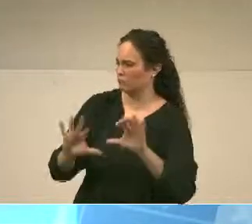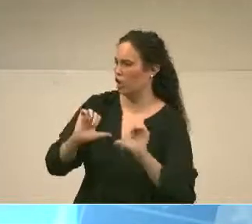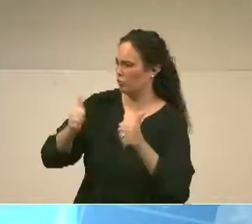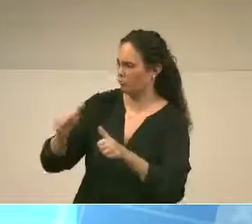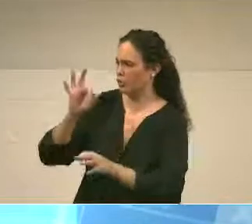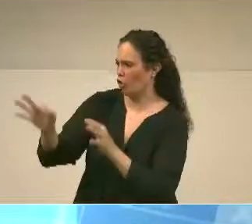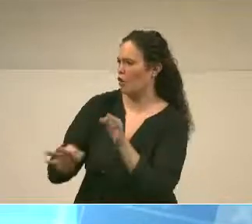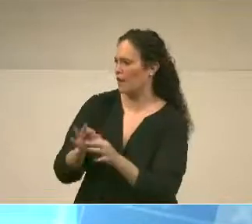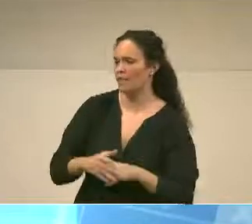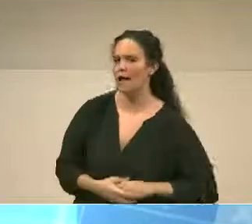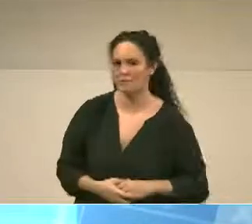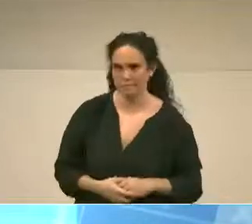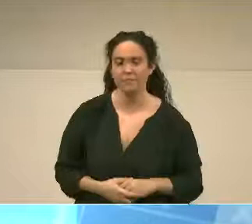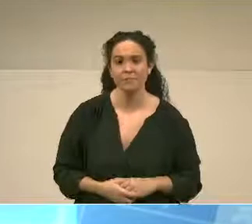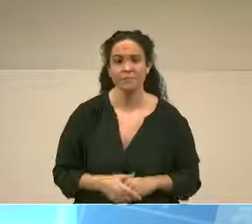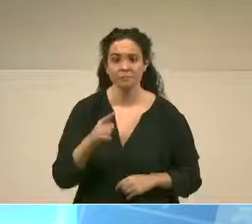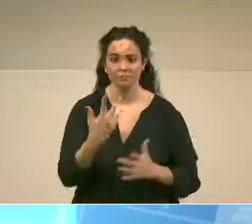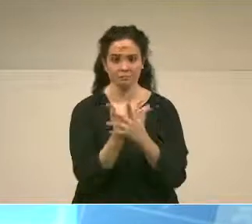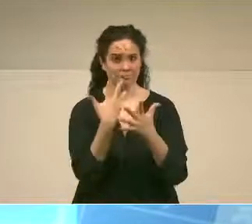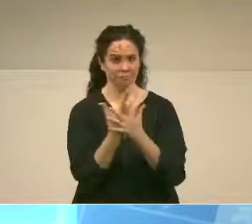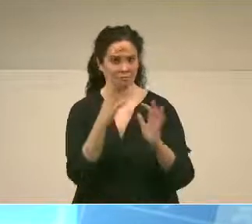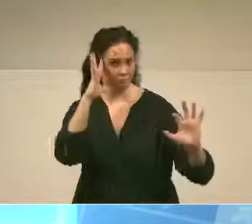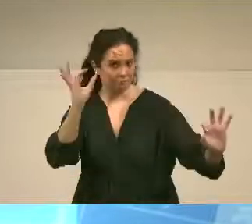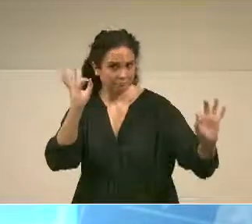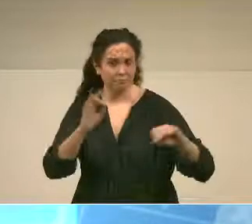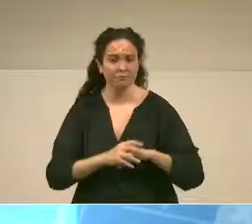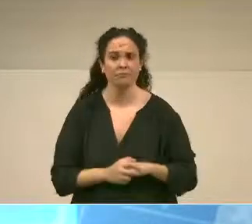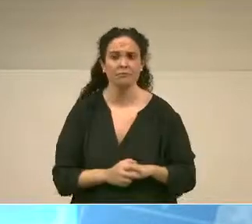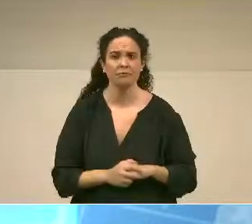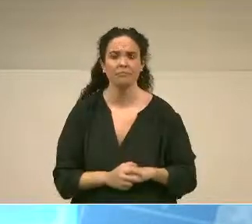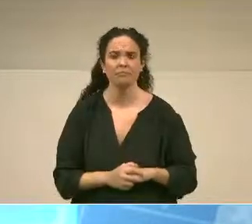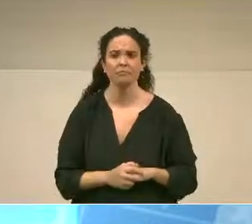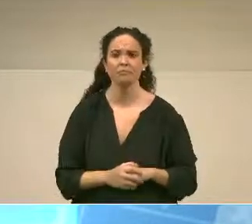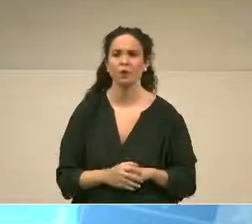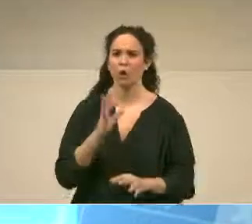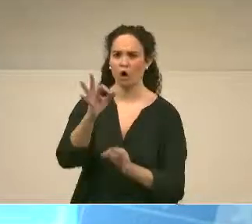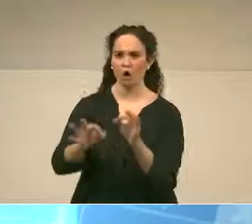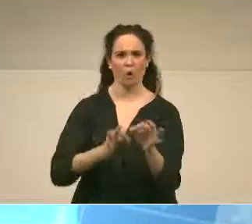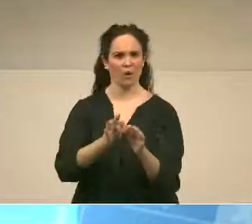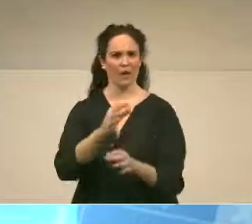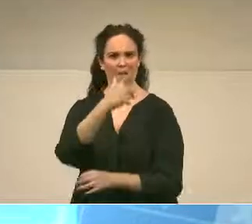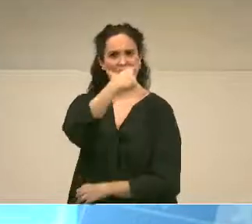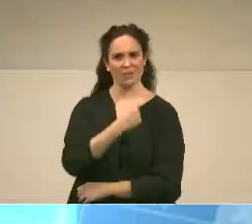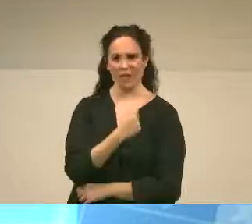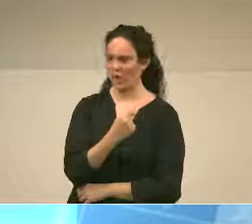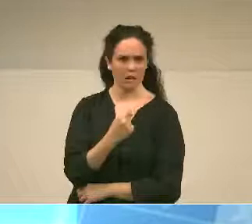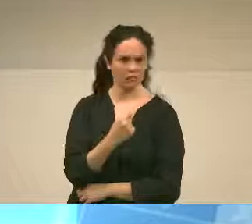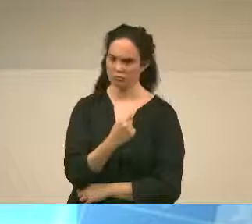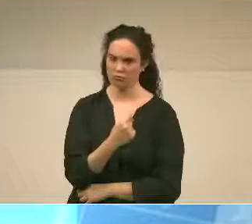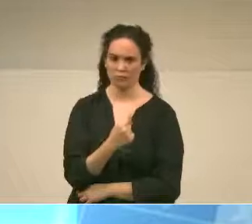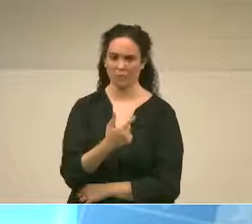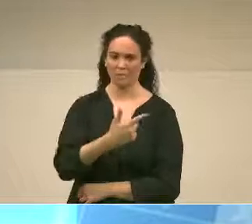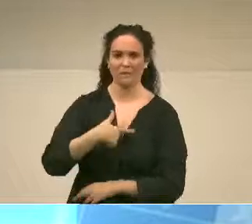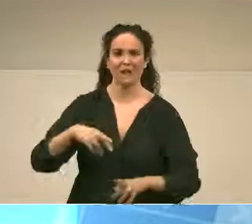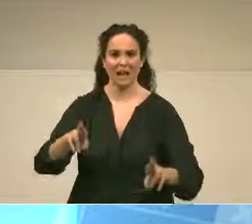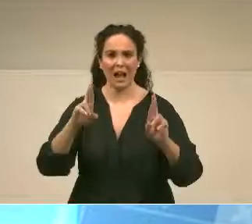Efectivamente, usted lo ha dicho, no es un dispositivo sencillo y además estamos a las puertas, esperemos, de poder contar